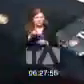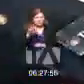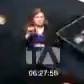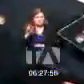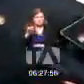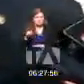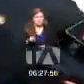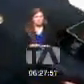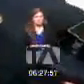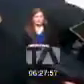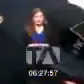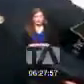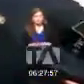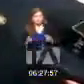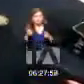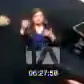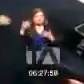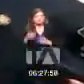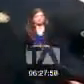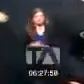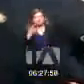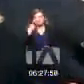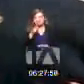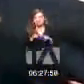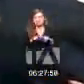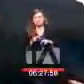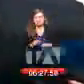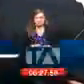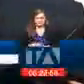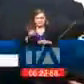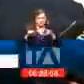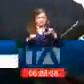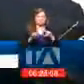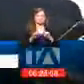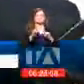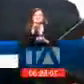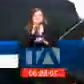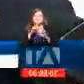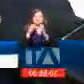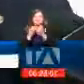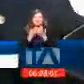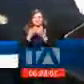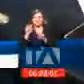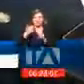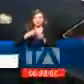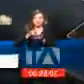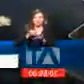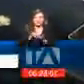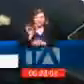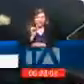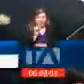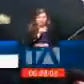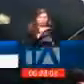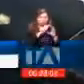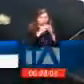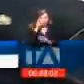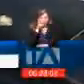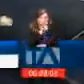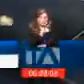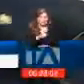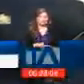Tuárez. Deberían ser llamados a un control político, ya estamos verificando si esto lo puede hacer la Comisión de Participación Ciudadana o la Comisión de Fiscalización, pero la Asamblea